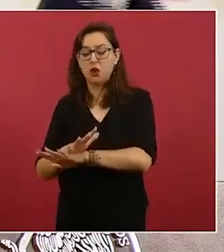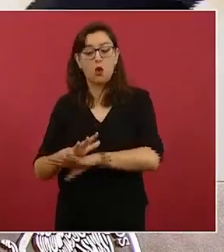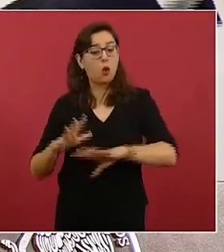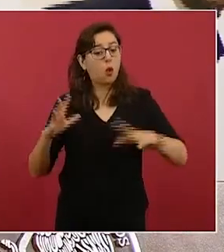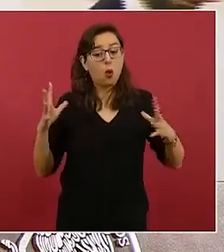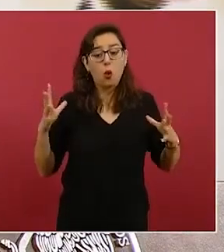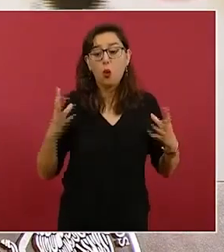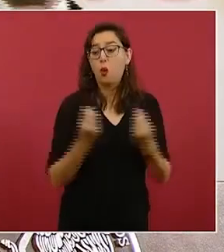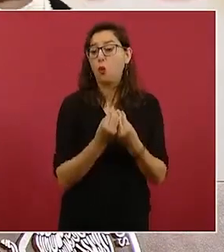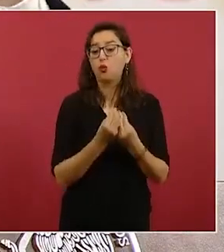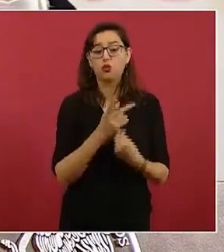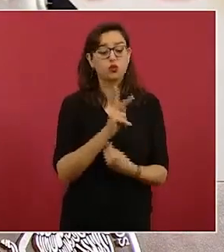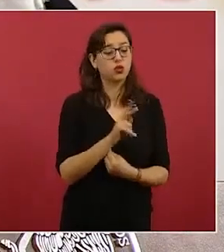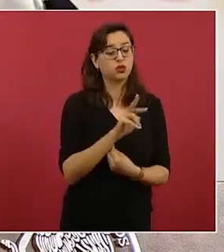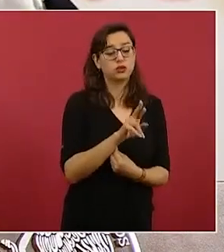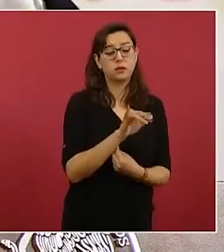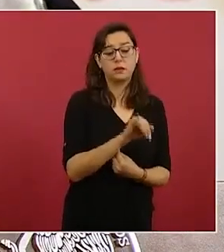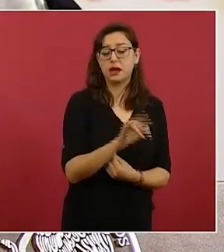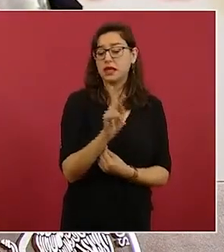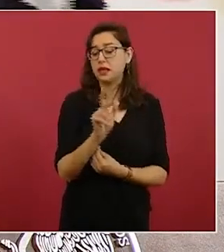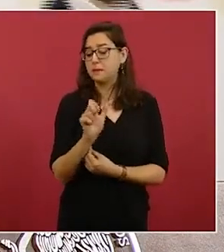la llamada reforma